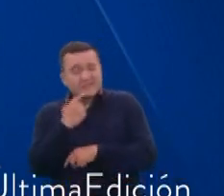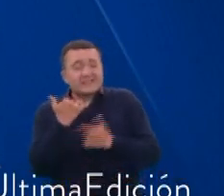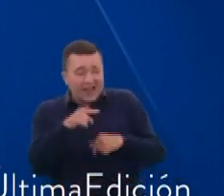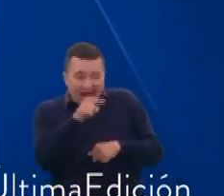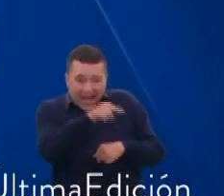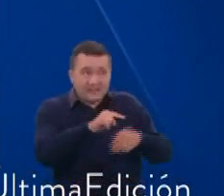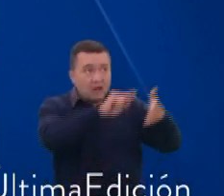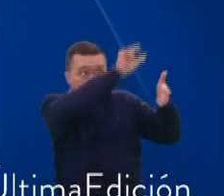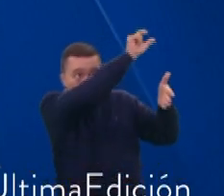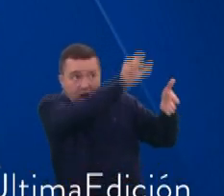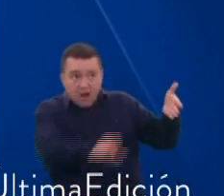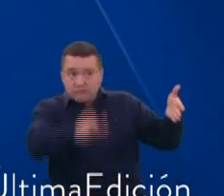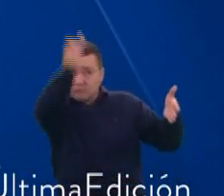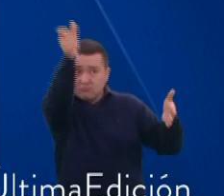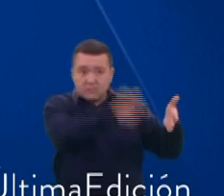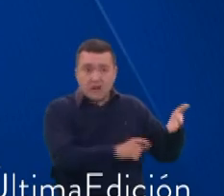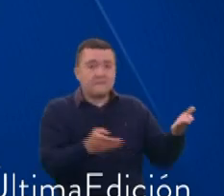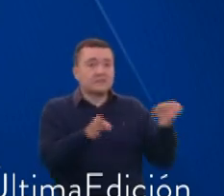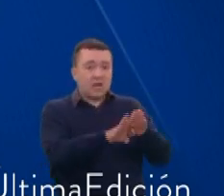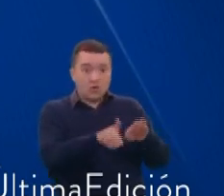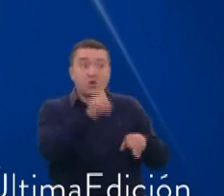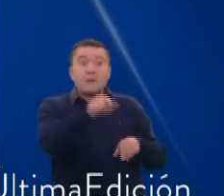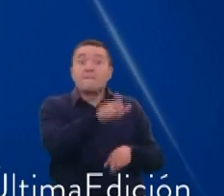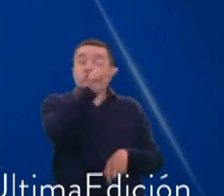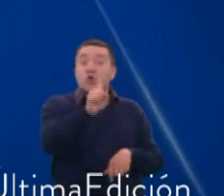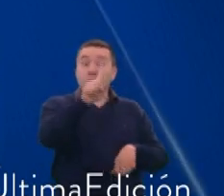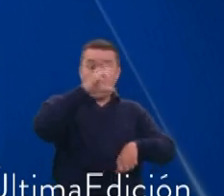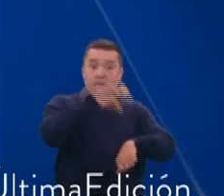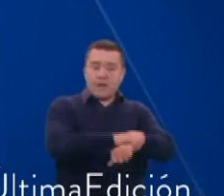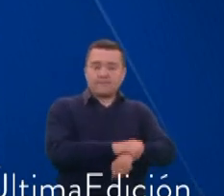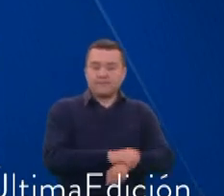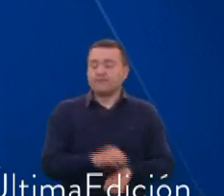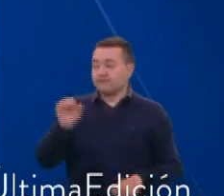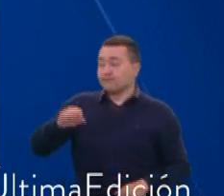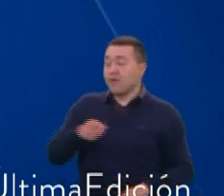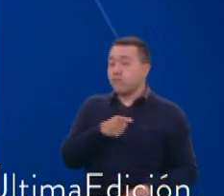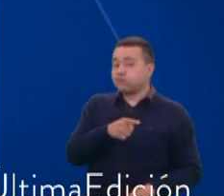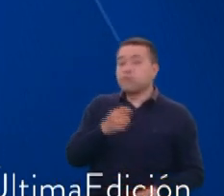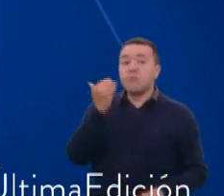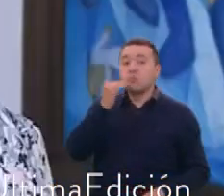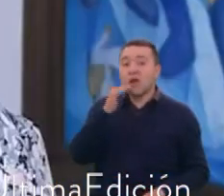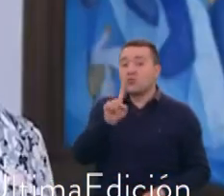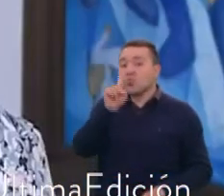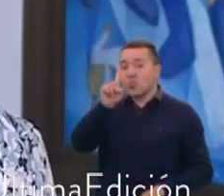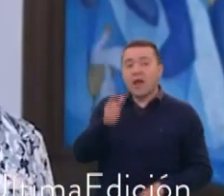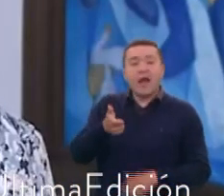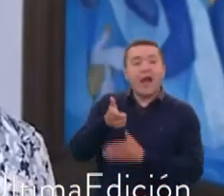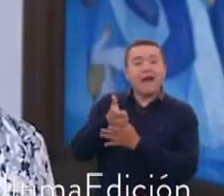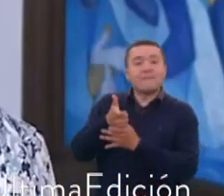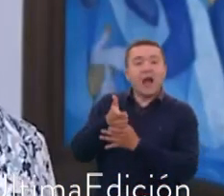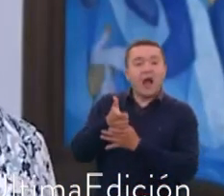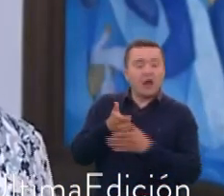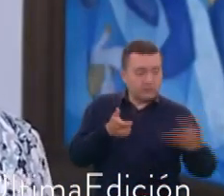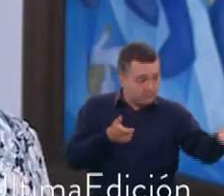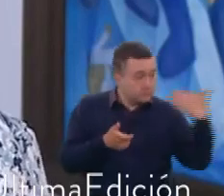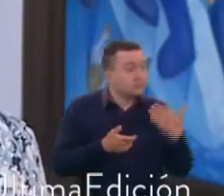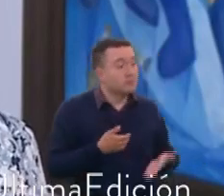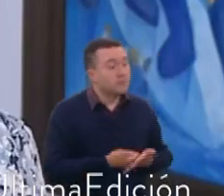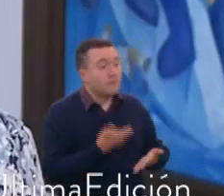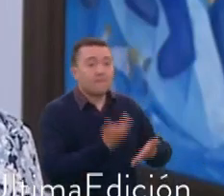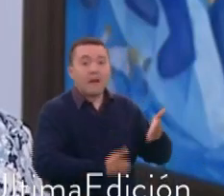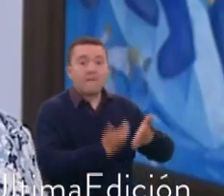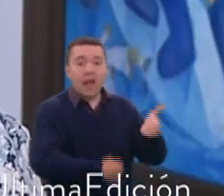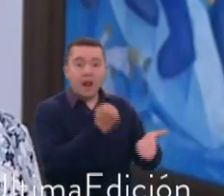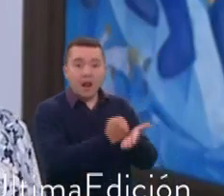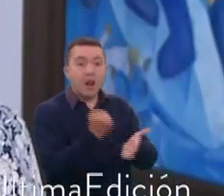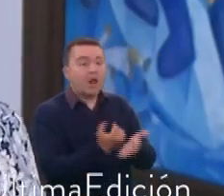último incluyó una captura. Se encuentra que una de ellas contaba con un arma que no estaba legalmente registrada y por eso se